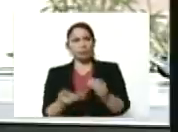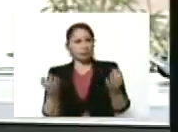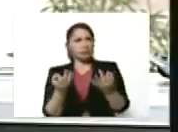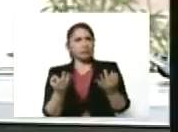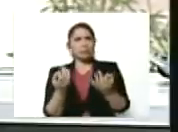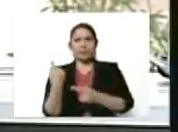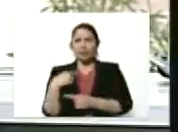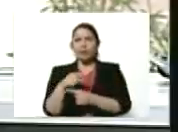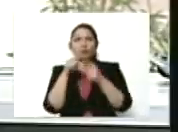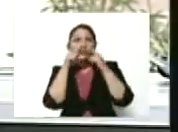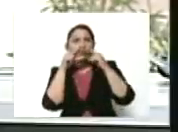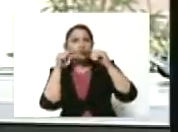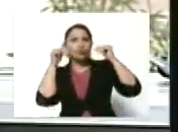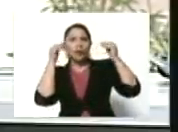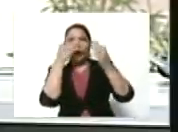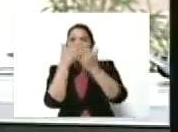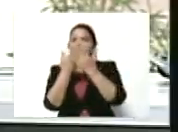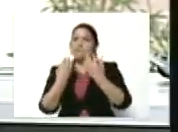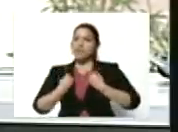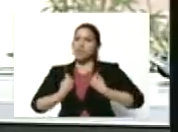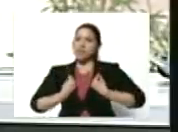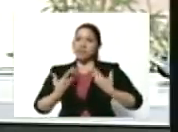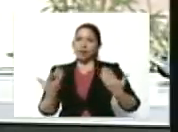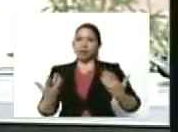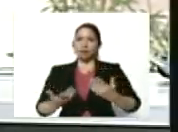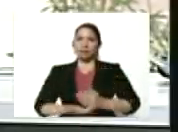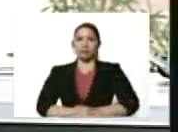una sonrisa ante la vida,